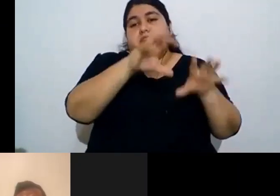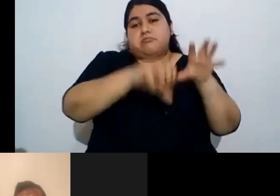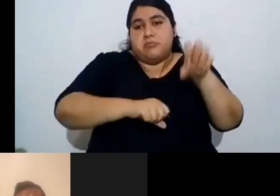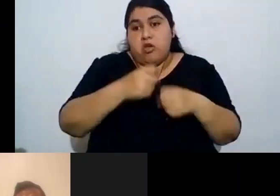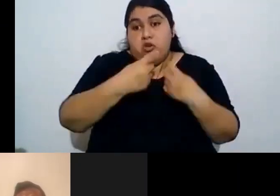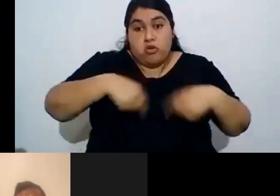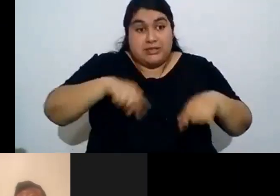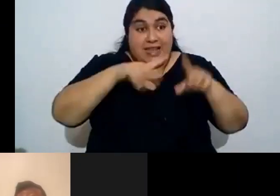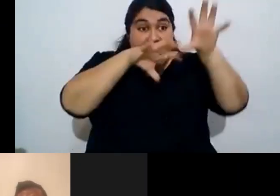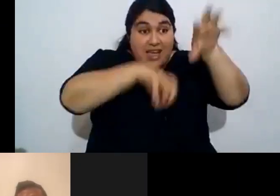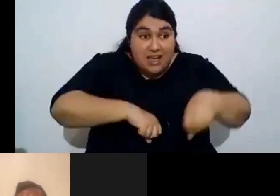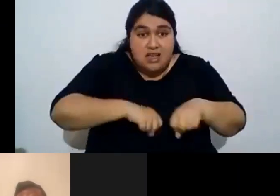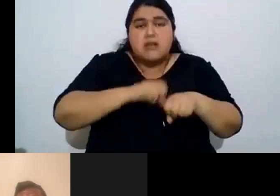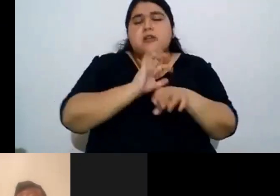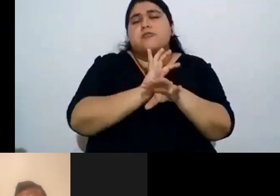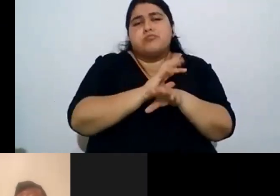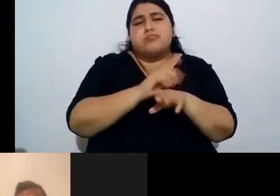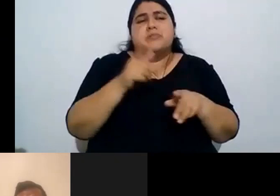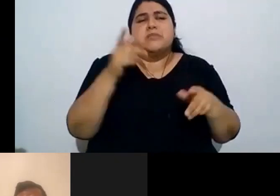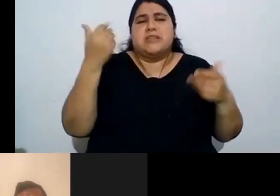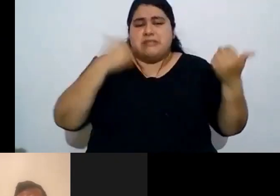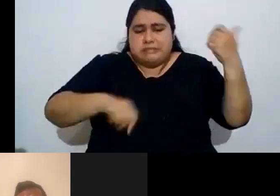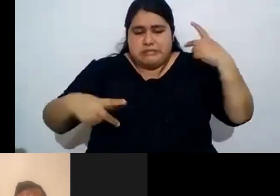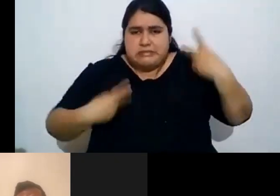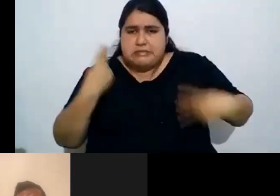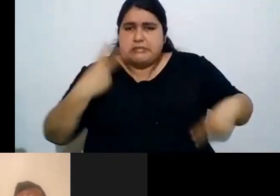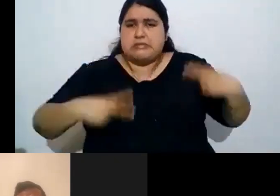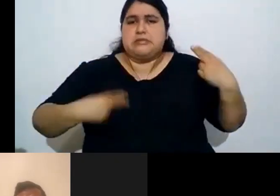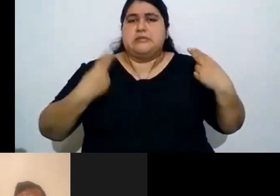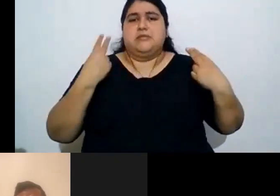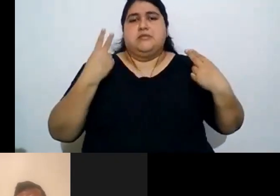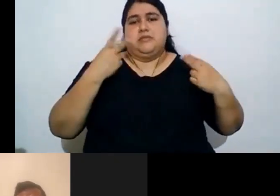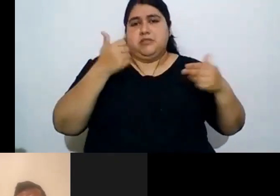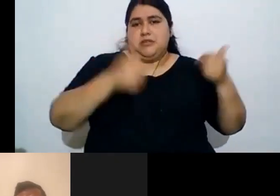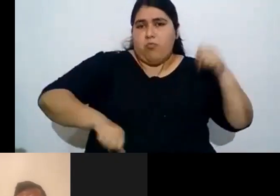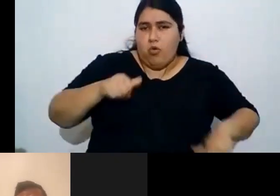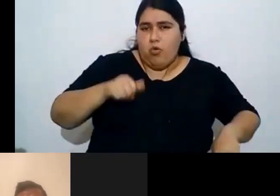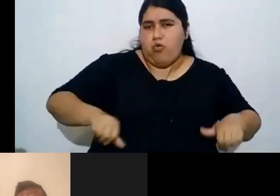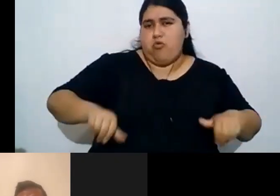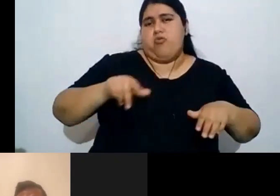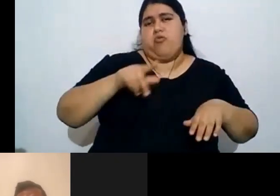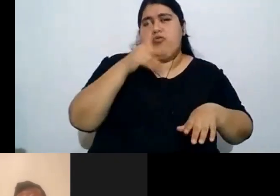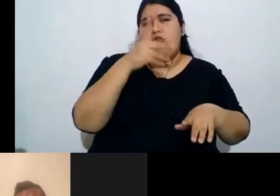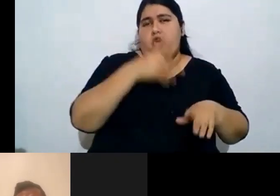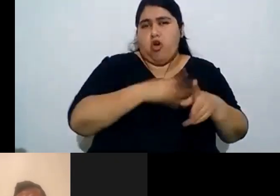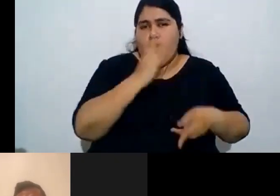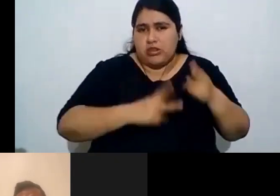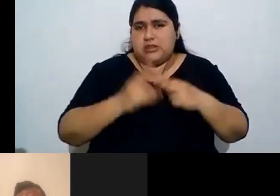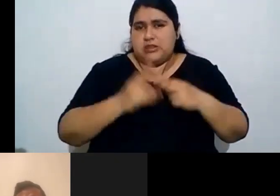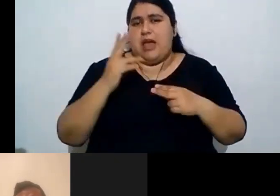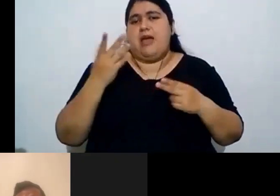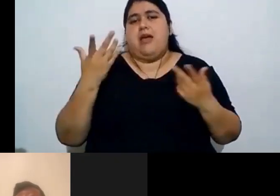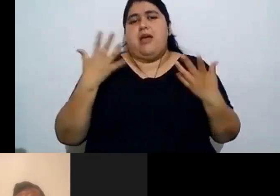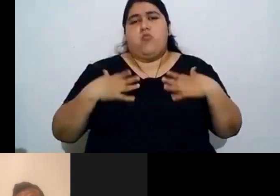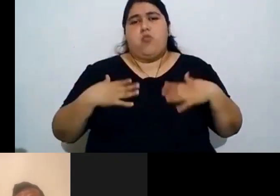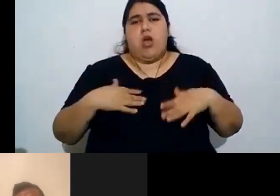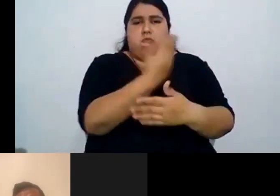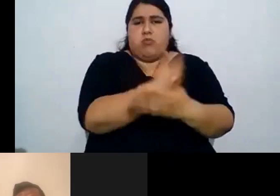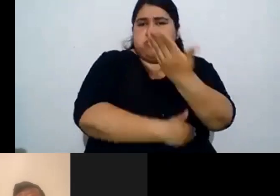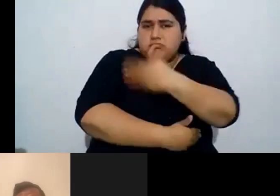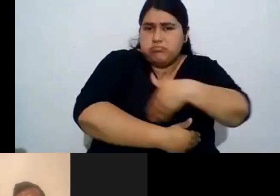secuestro se mutila a personas, ¿sí? Les quita las piernas o se le quita los brazos